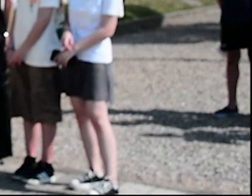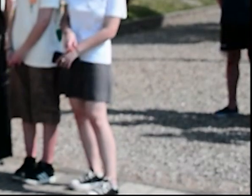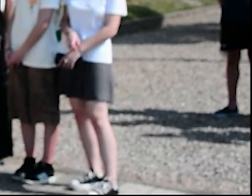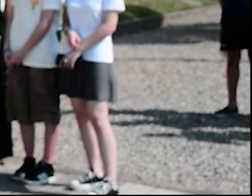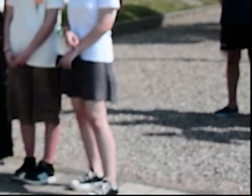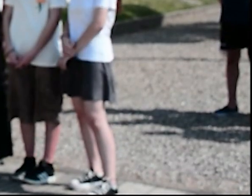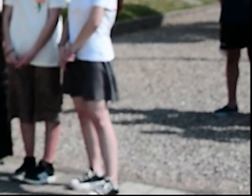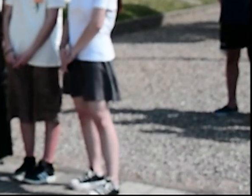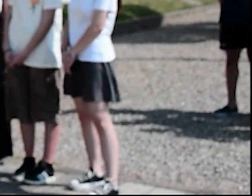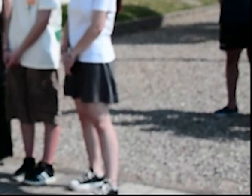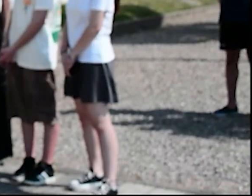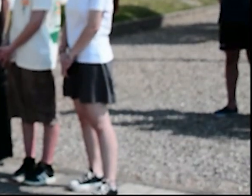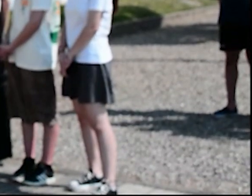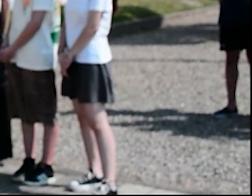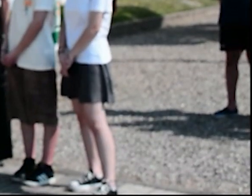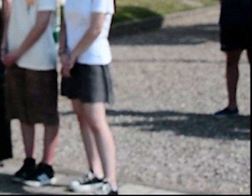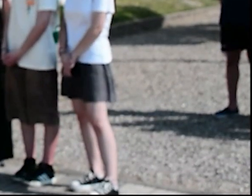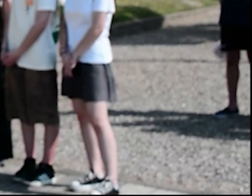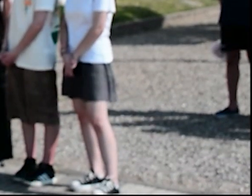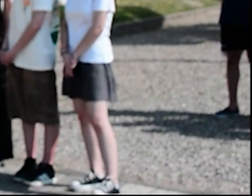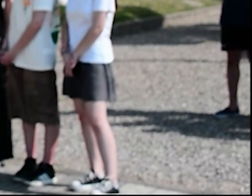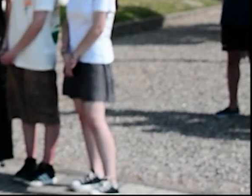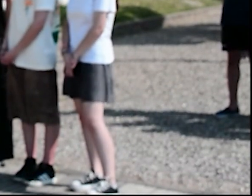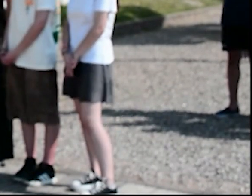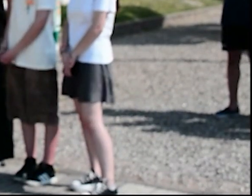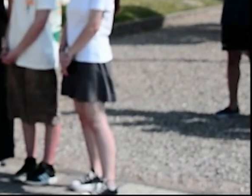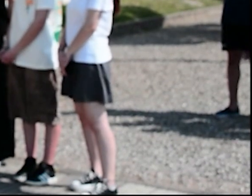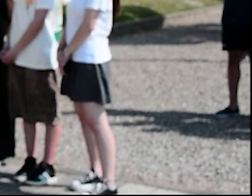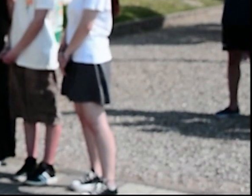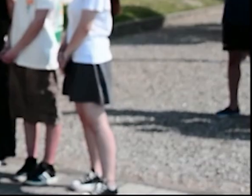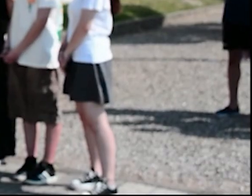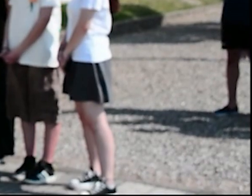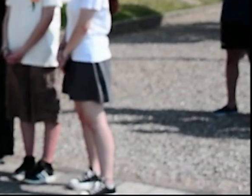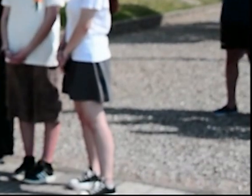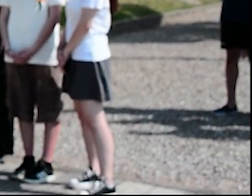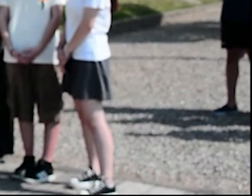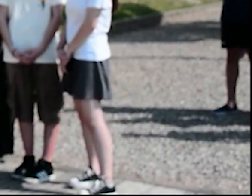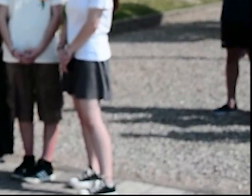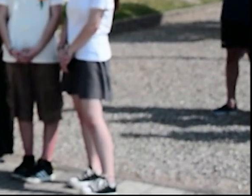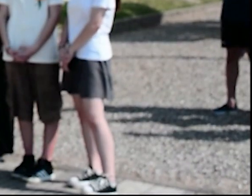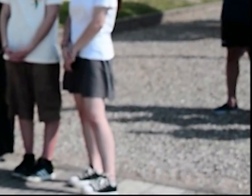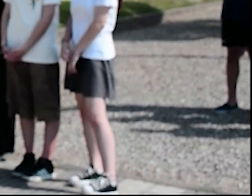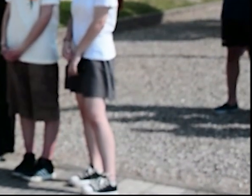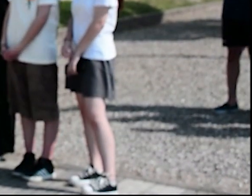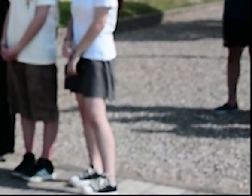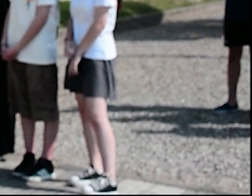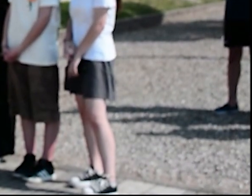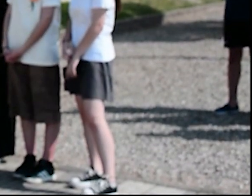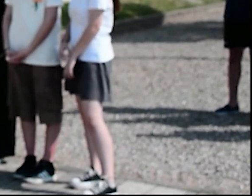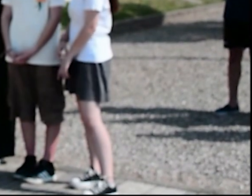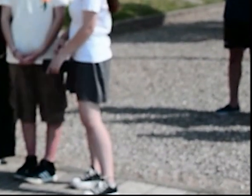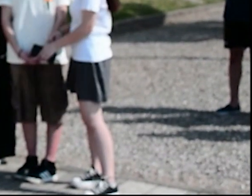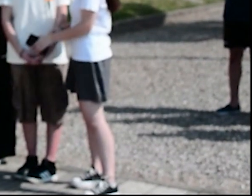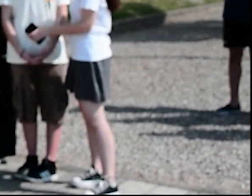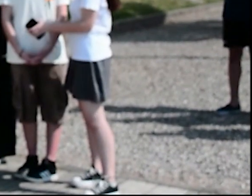in Lavallejas and the country's history. Among the notable figures we will pay tribute today: Oblario Manchado